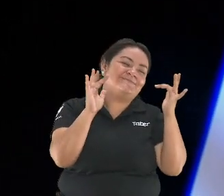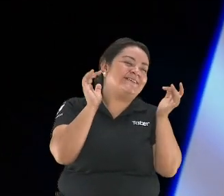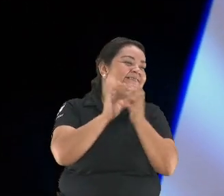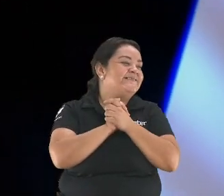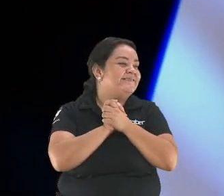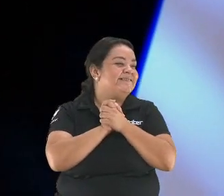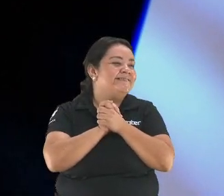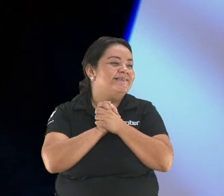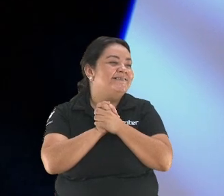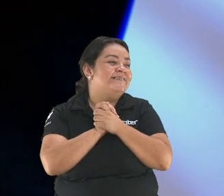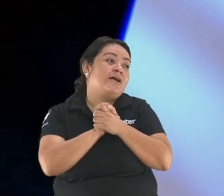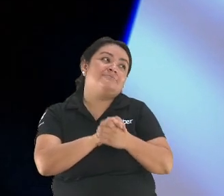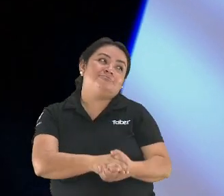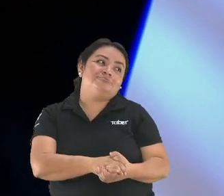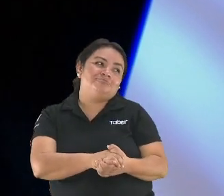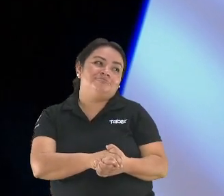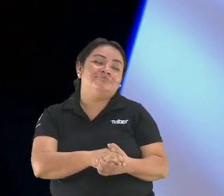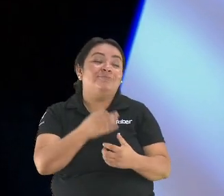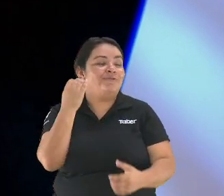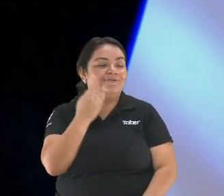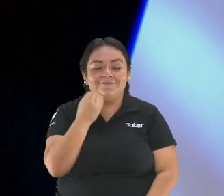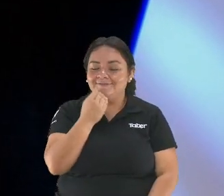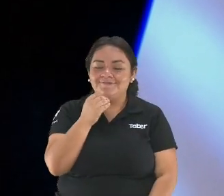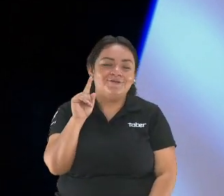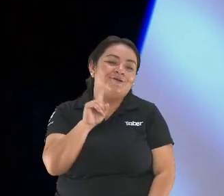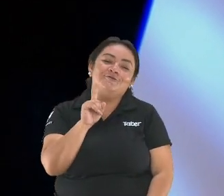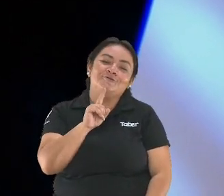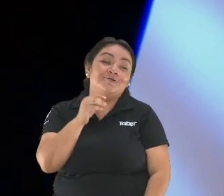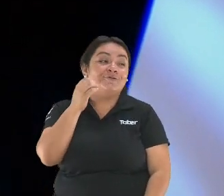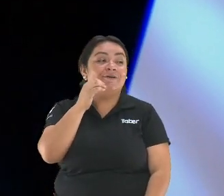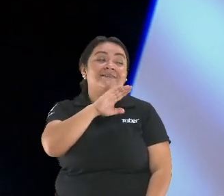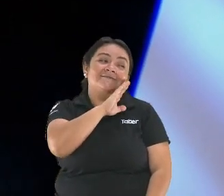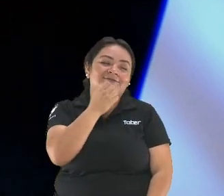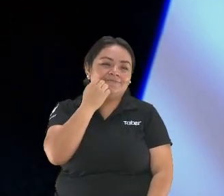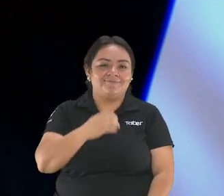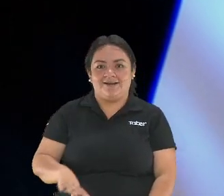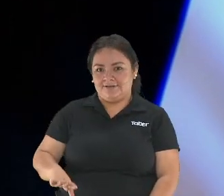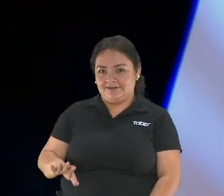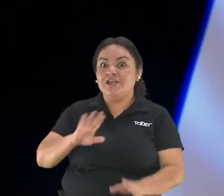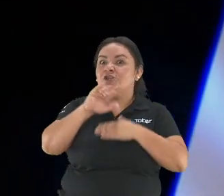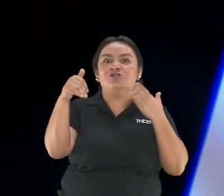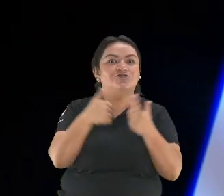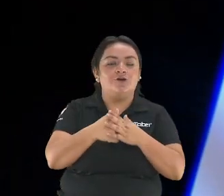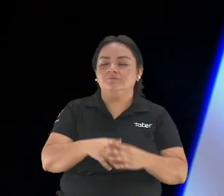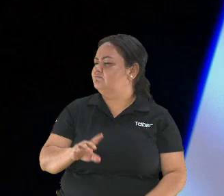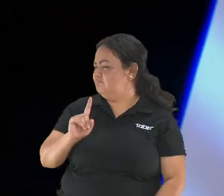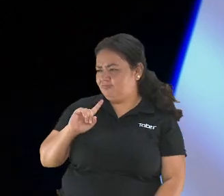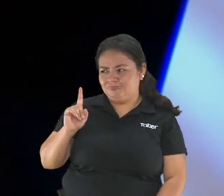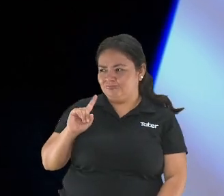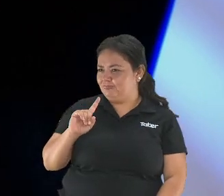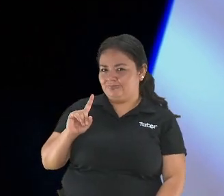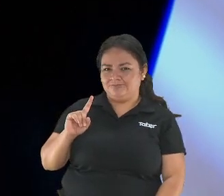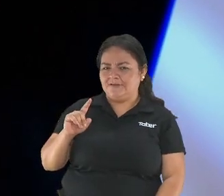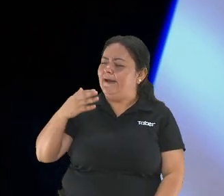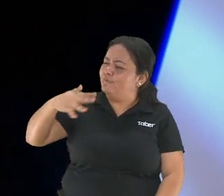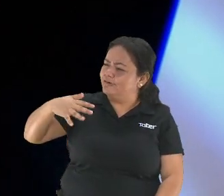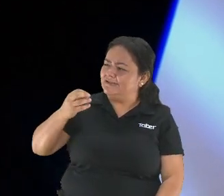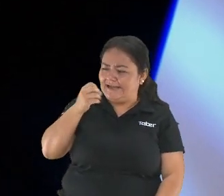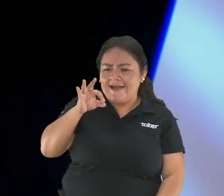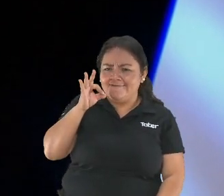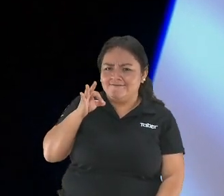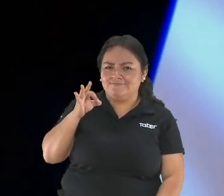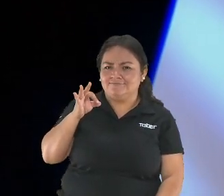aconseja giovanni por favor me va a hacer daño y como todos los que estamos acá no el nombre jesús